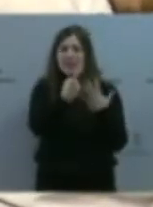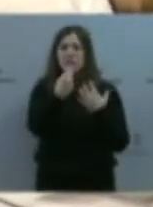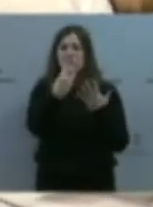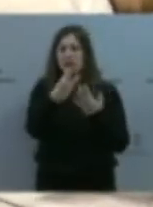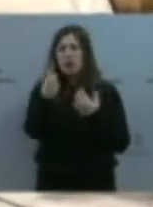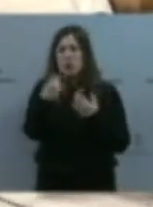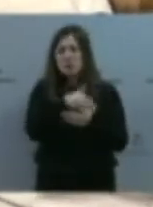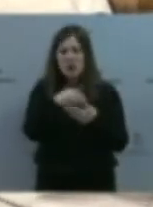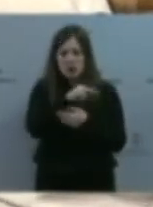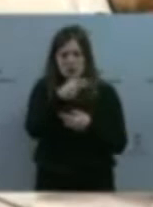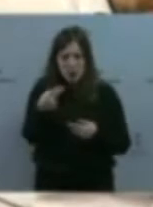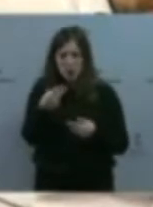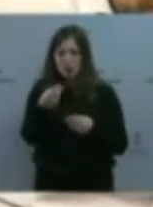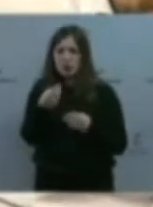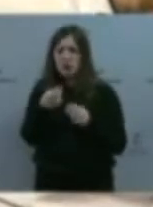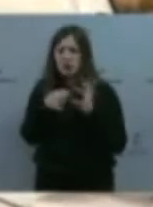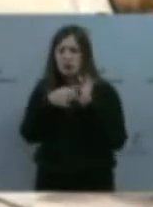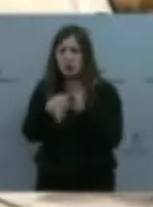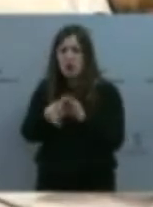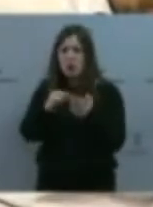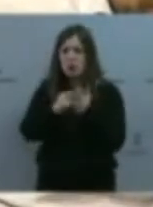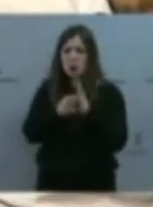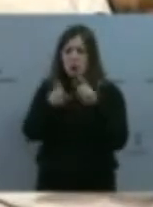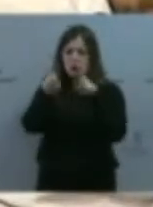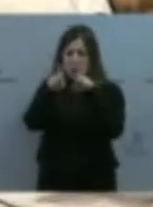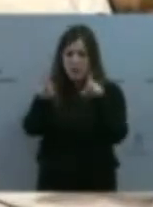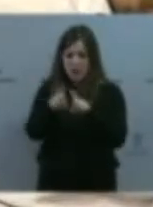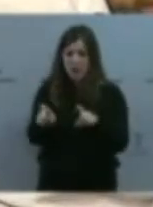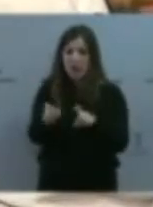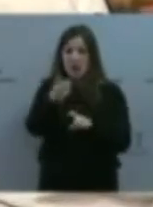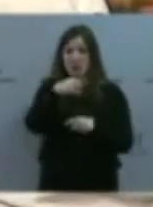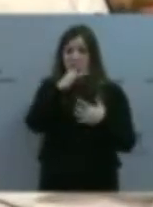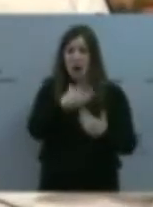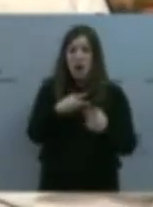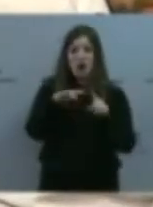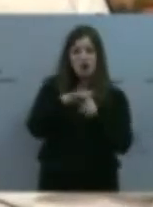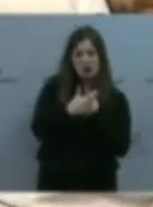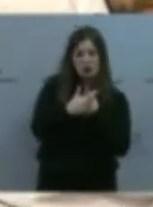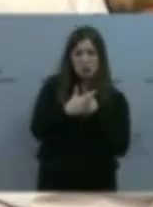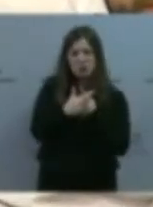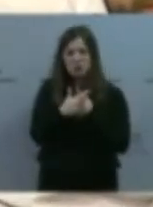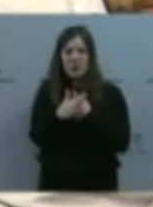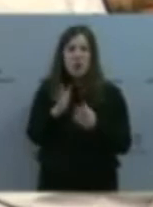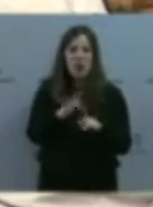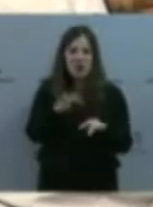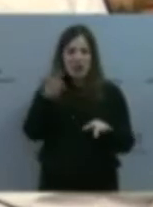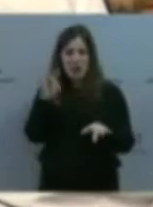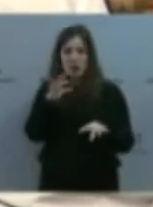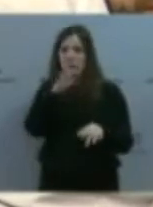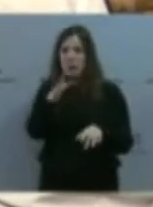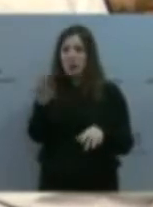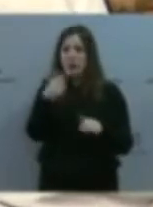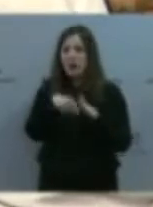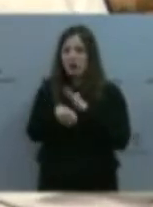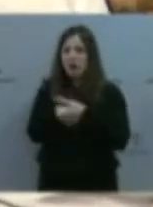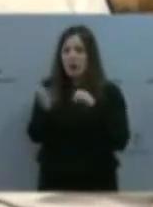proyectos empresariales. Y nos encontramos ahora en un contexto particularmente delicado, en el que se deben gestionar los fondos que ofrece el